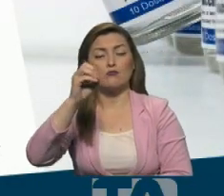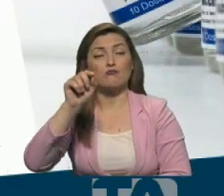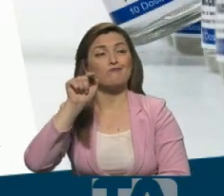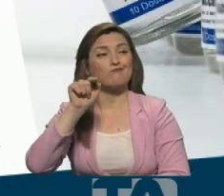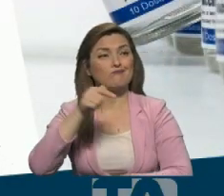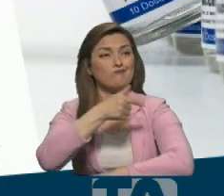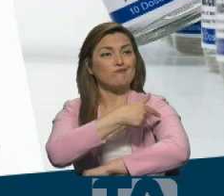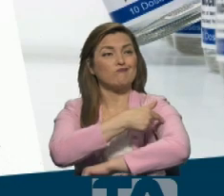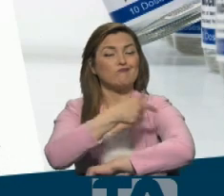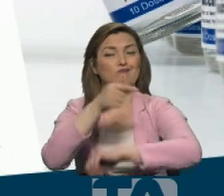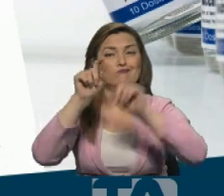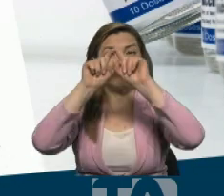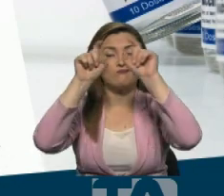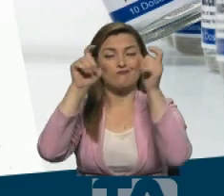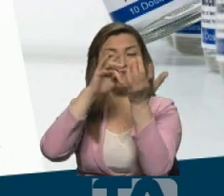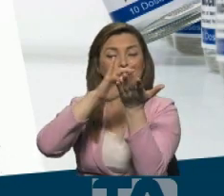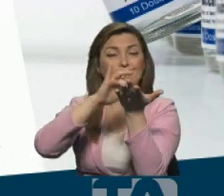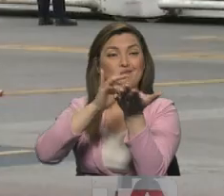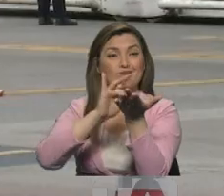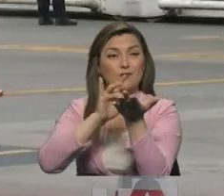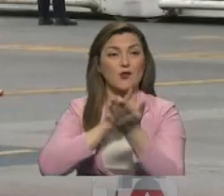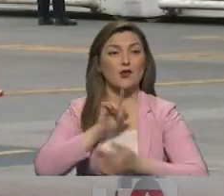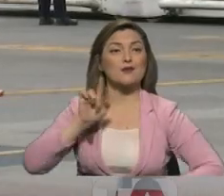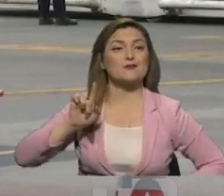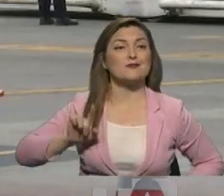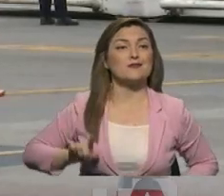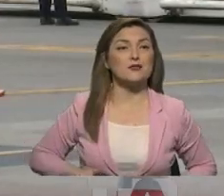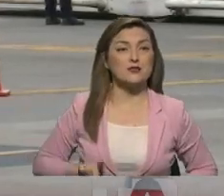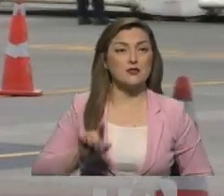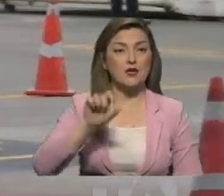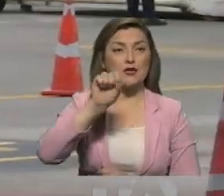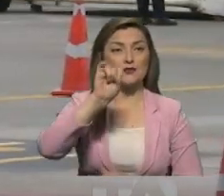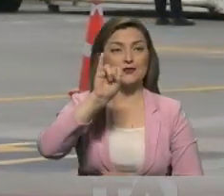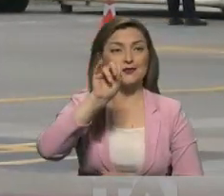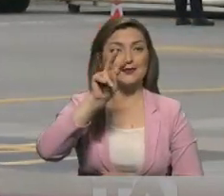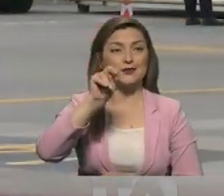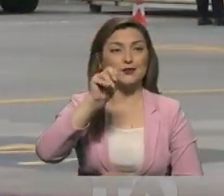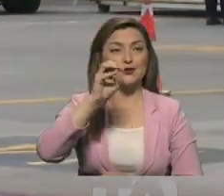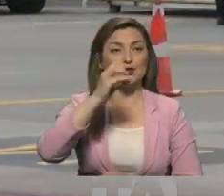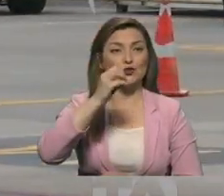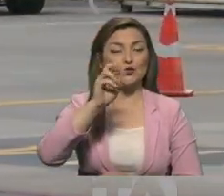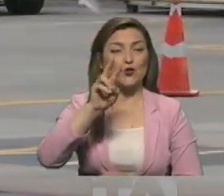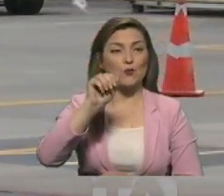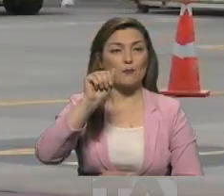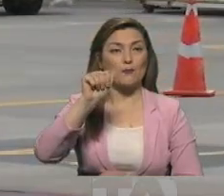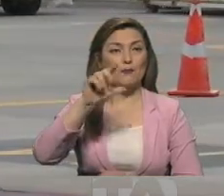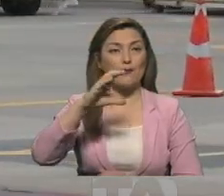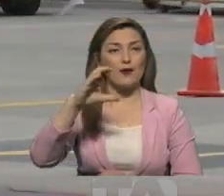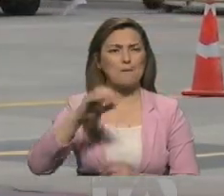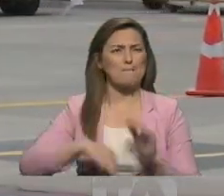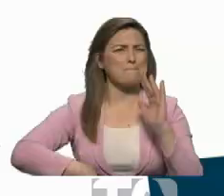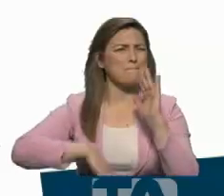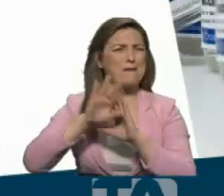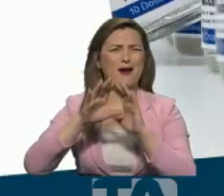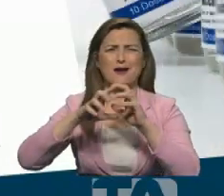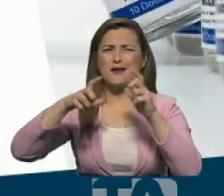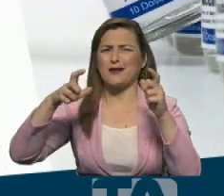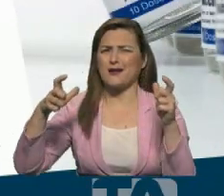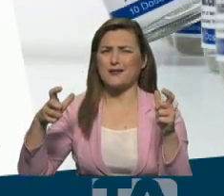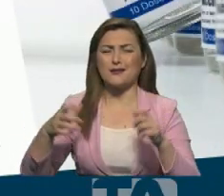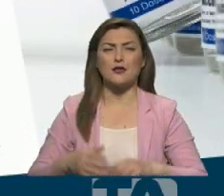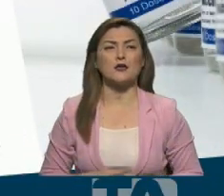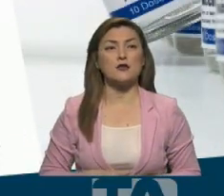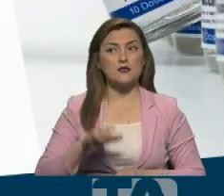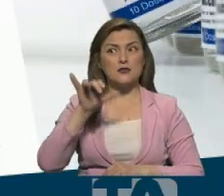de la vacuna de la farmacéutica china Sinovac, convirtiéndose así en el cargamento más grande que ha recibido el país desde enero. Y el sábado